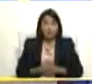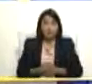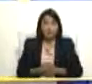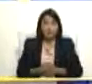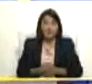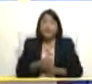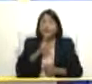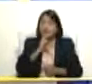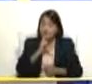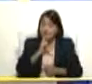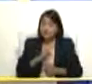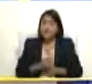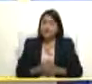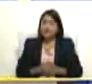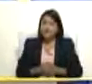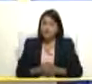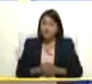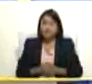complejos, difíciles.